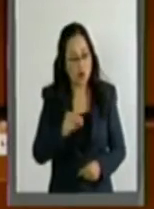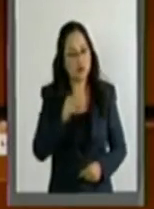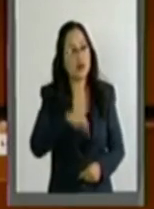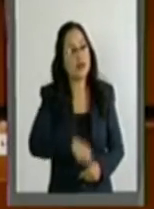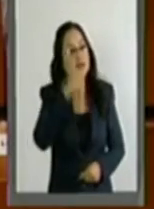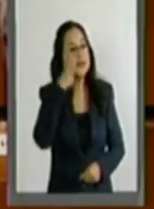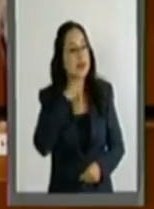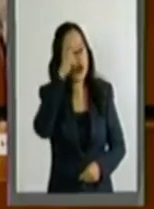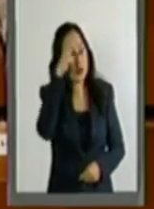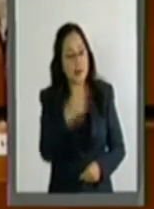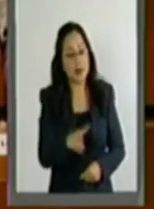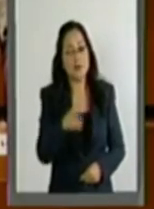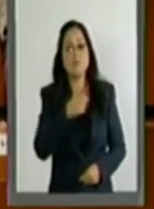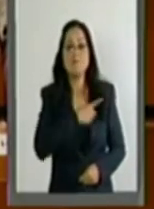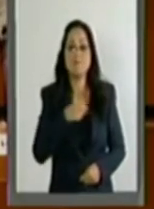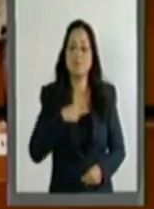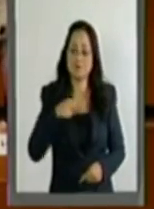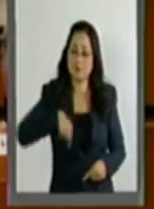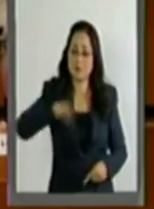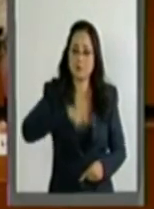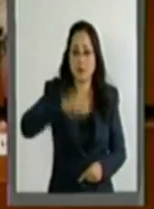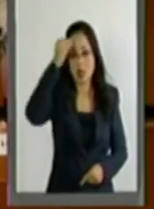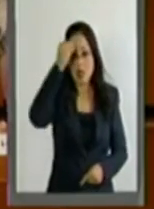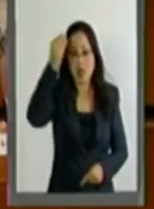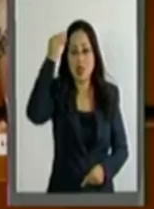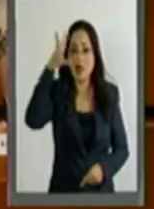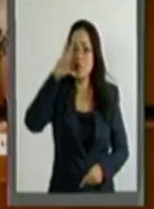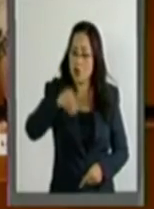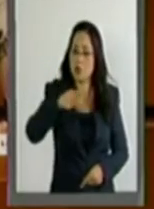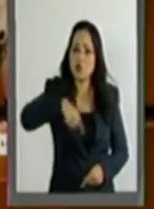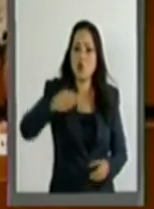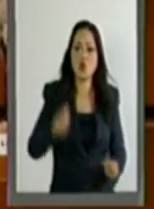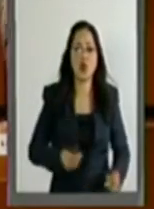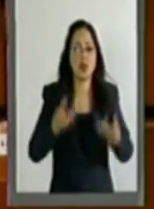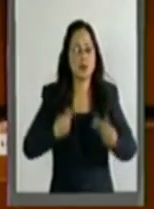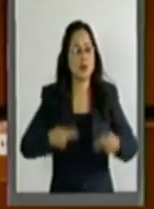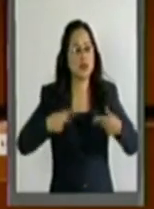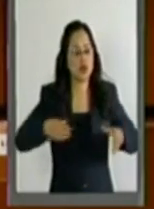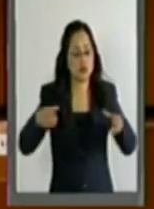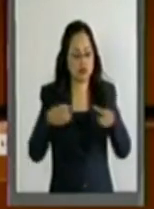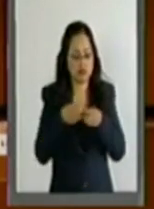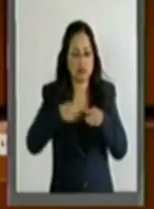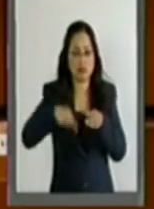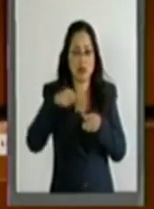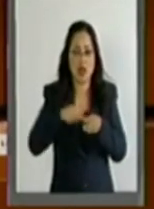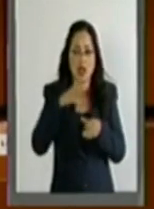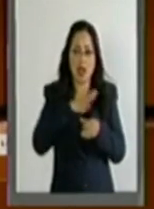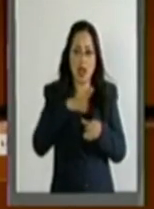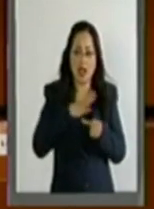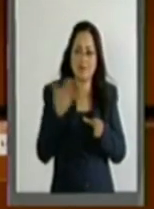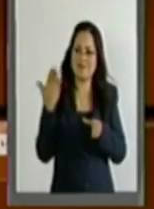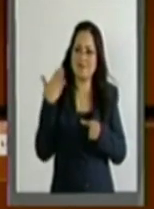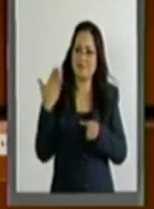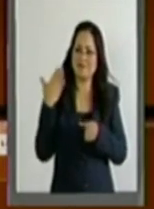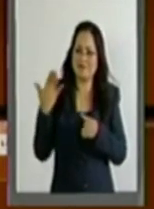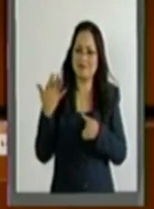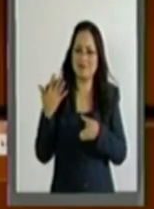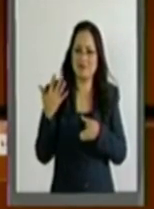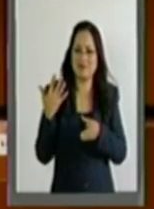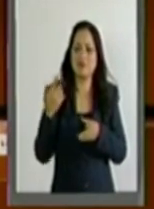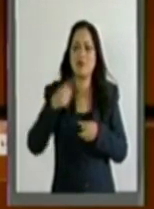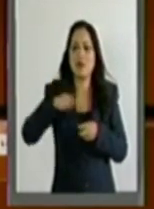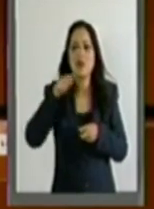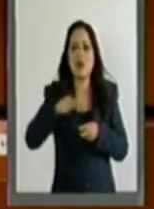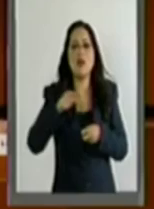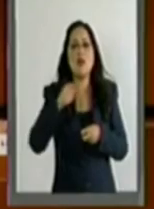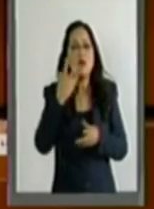de la República, no olvidemos cuántos connacionales estuvieron en fechas muy recientes saliendo de nuestro